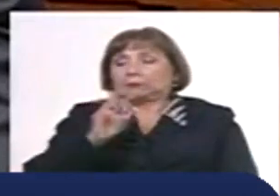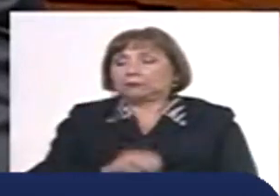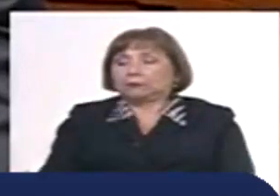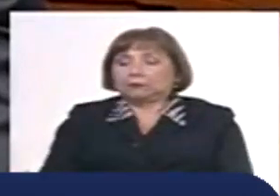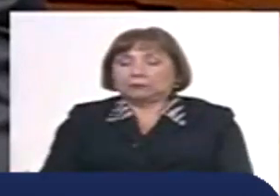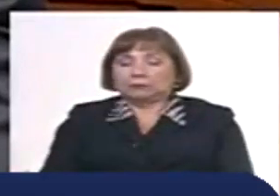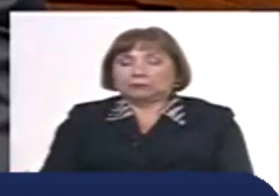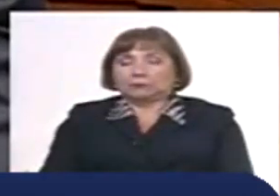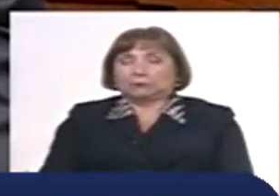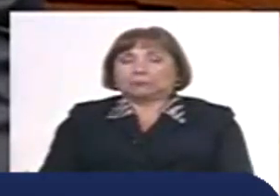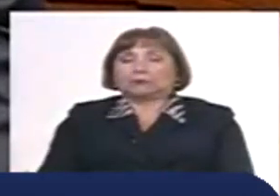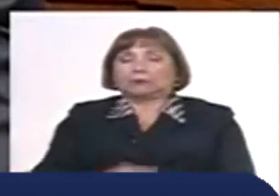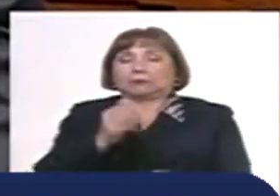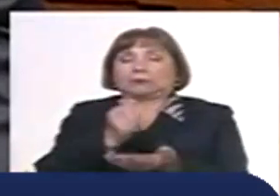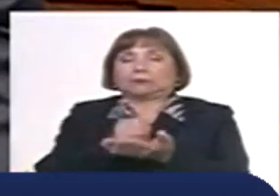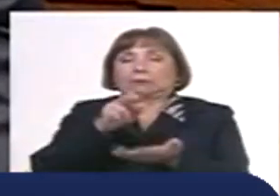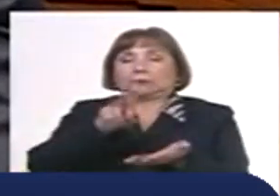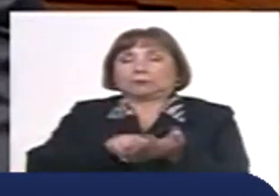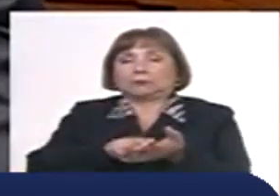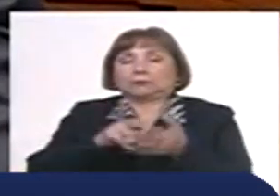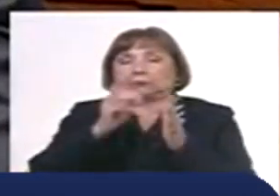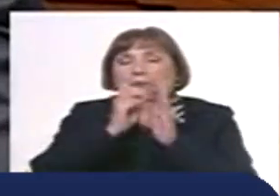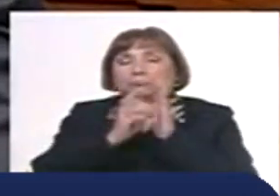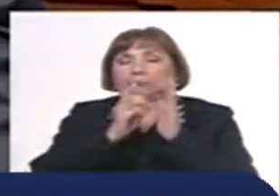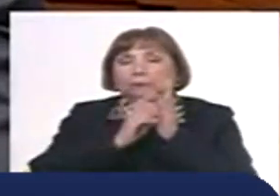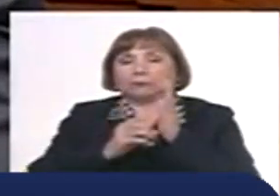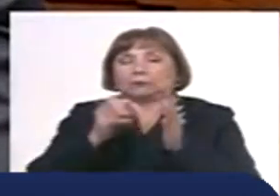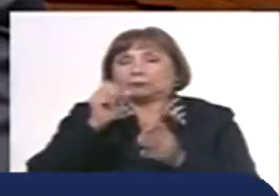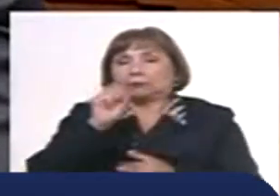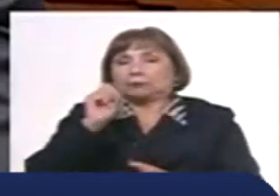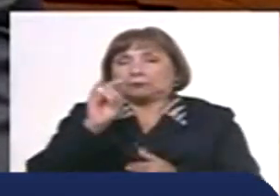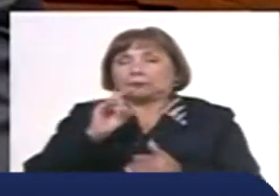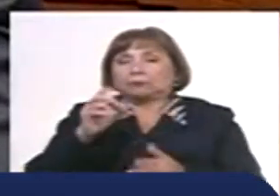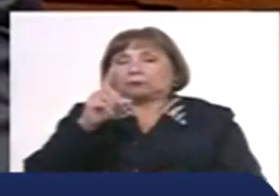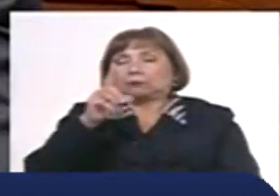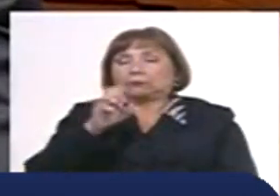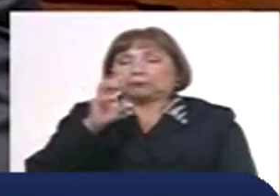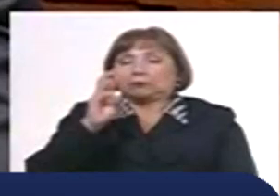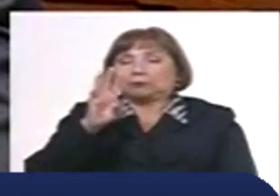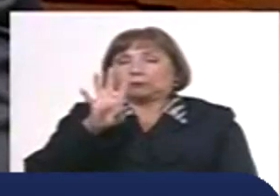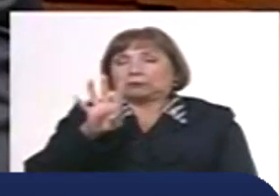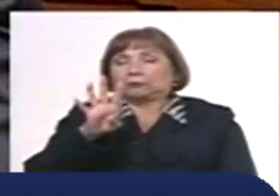2021-2026, aprobado mediante el Decreto Supremo